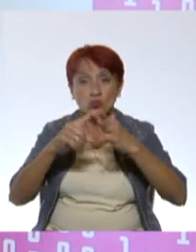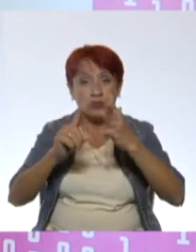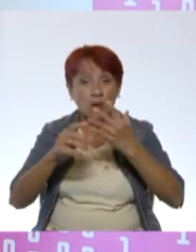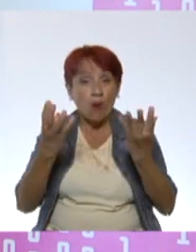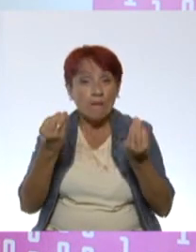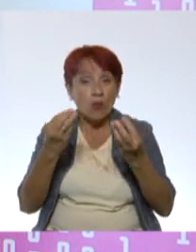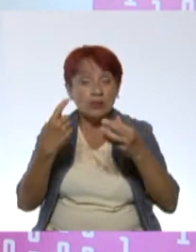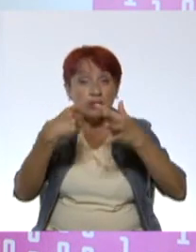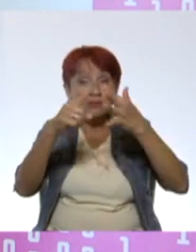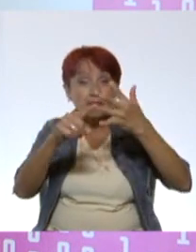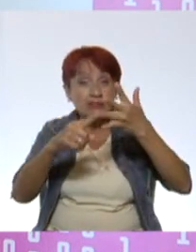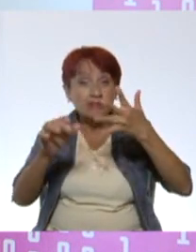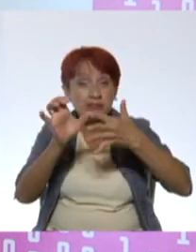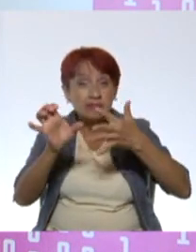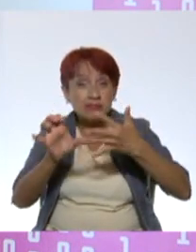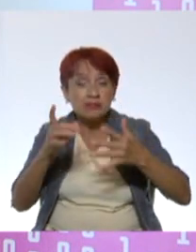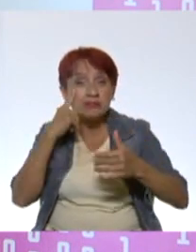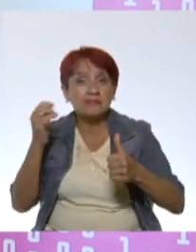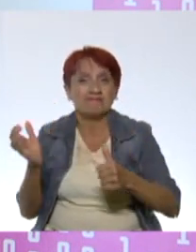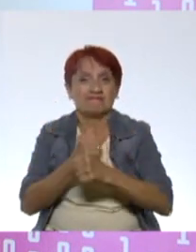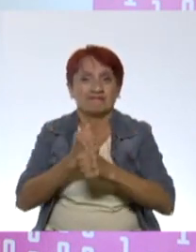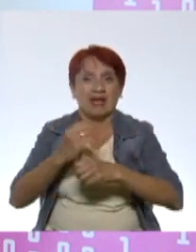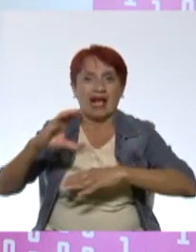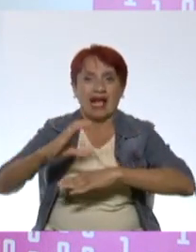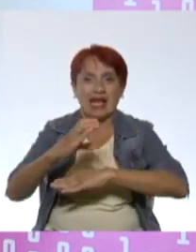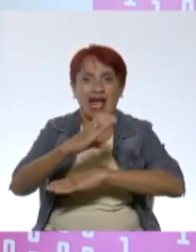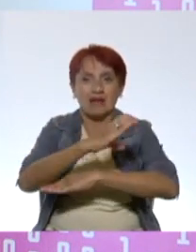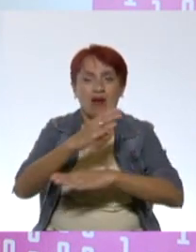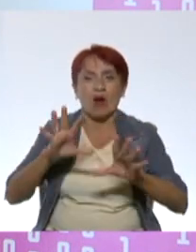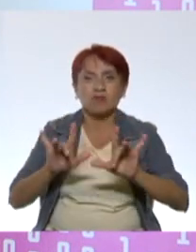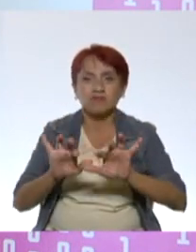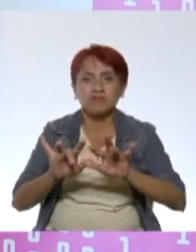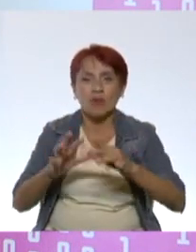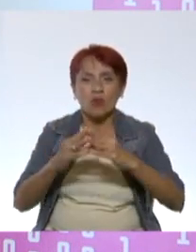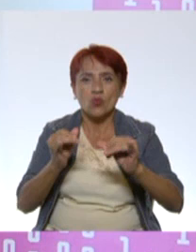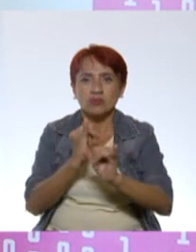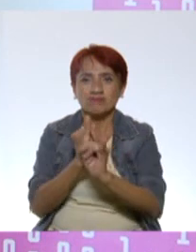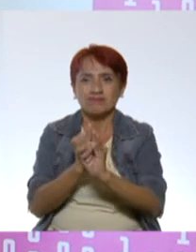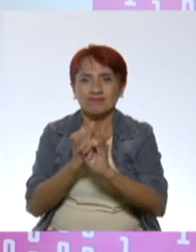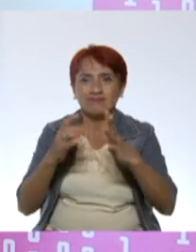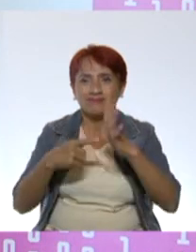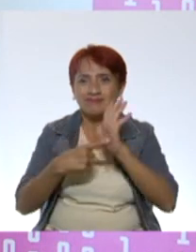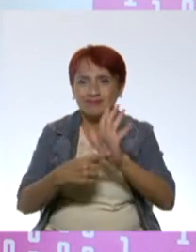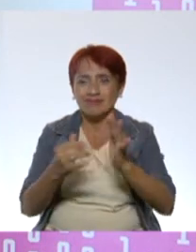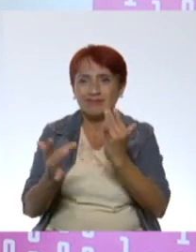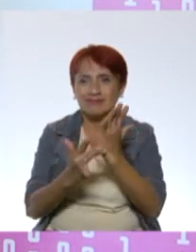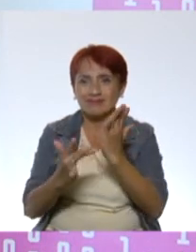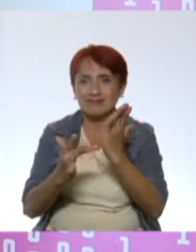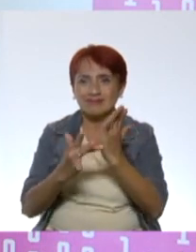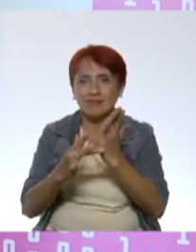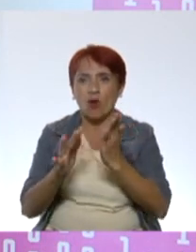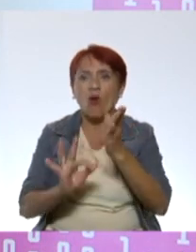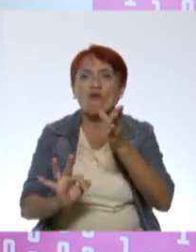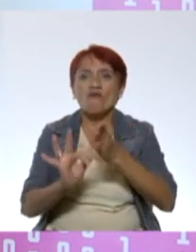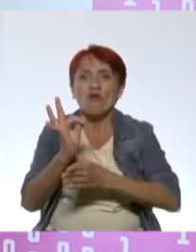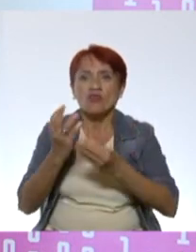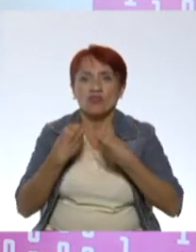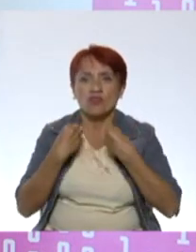Recuerden que esta y muchas otras herramientas de código abierto las pueden conseguir en sus canaimitas o visitando la página web